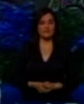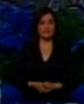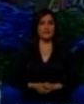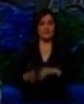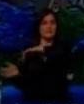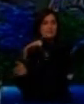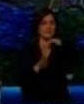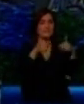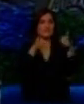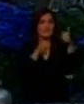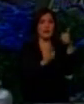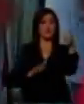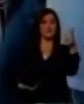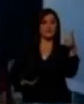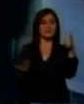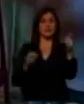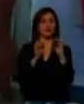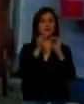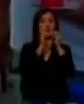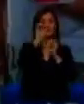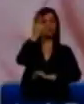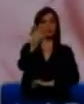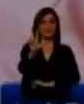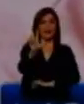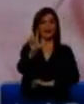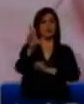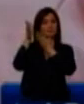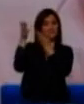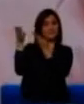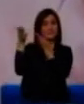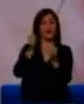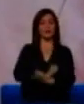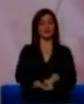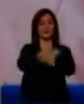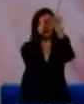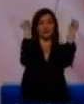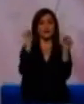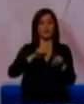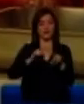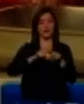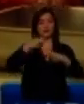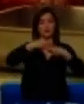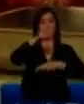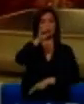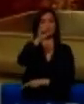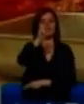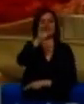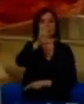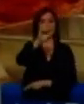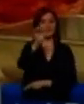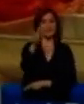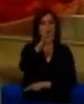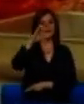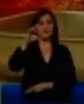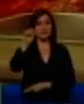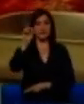El candidato presidencial del Partido Sociedad Patriótica, Patricio Suquilanda, recorrió esta mañana el Mercado Santa Clara en el centro norte de la